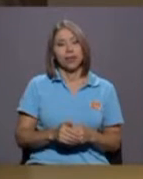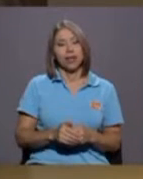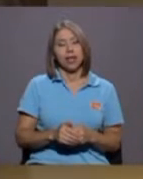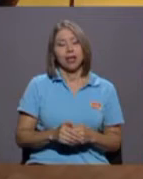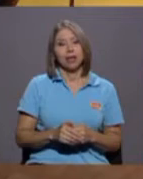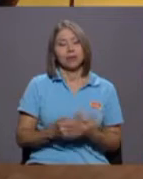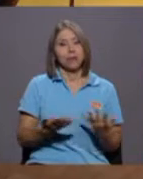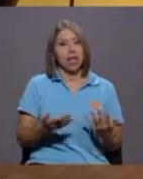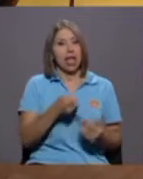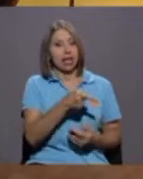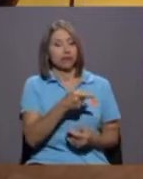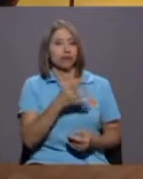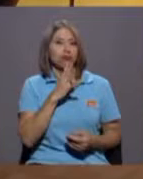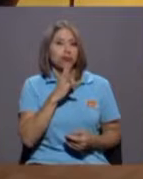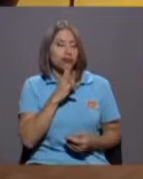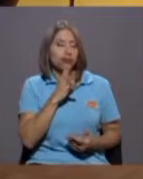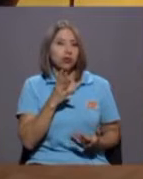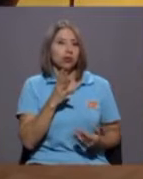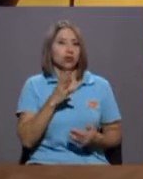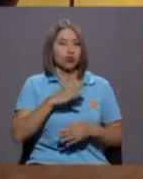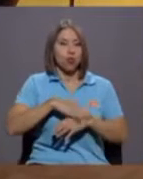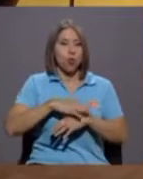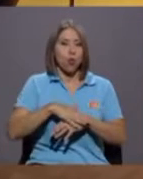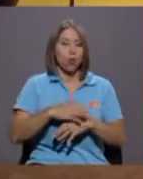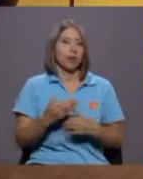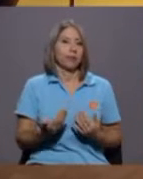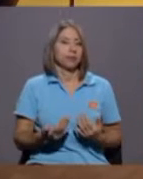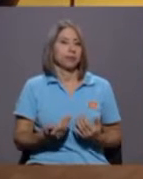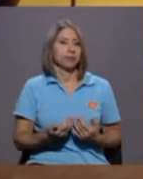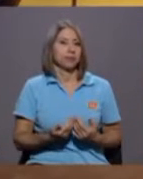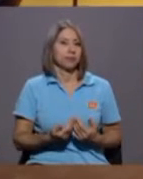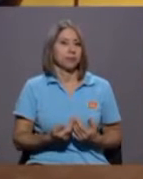nos estaba ilustrando de